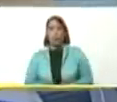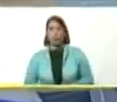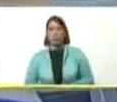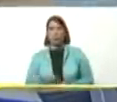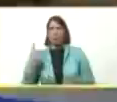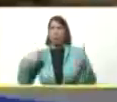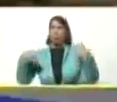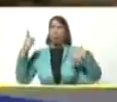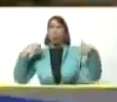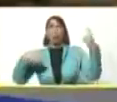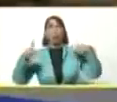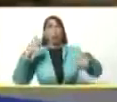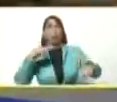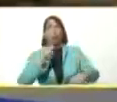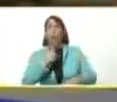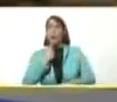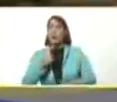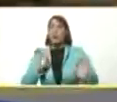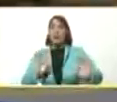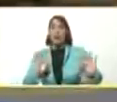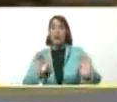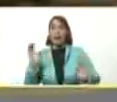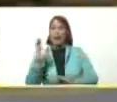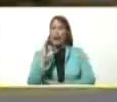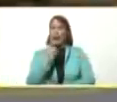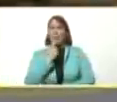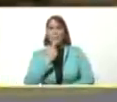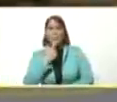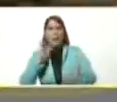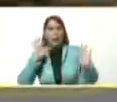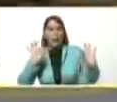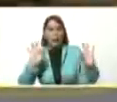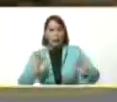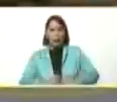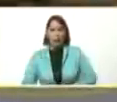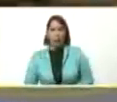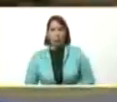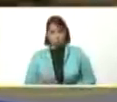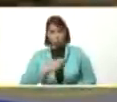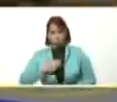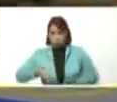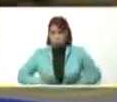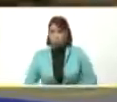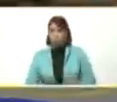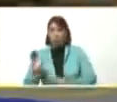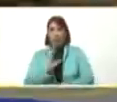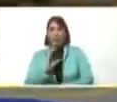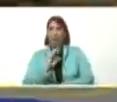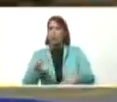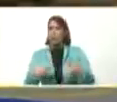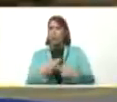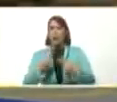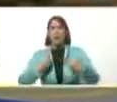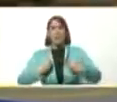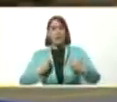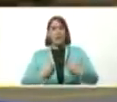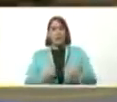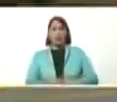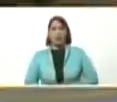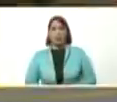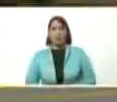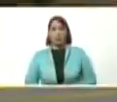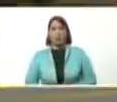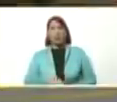locos. Caracas está bellísima. Yo soy caraqueño y nunca en la vida, en